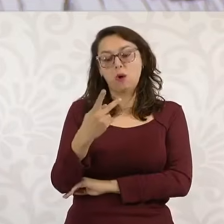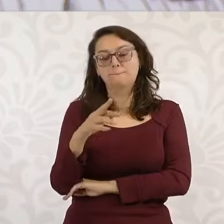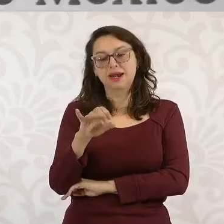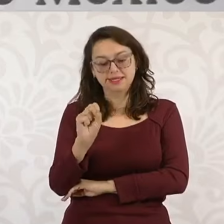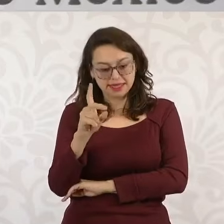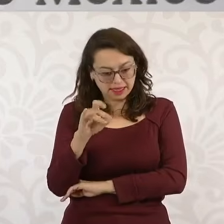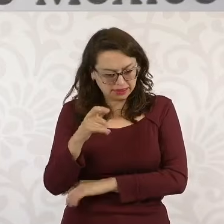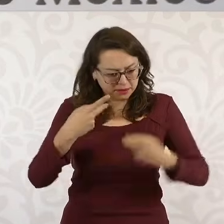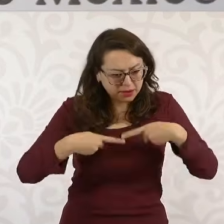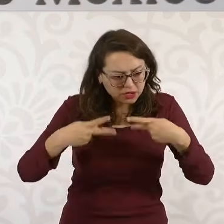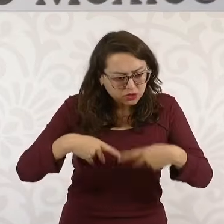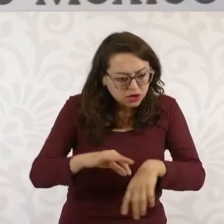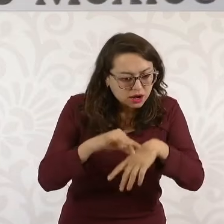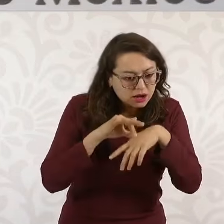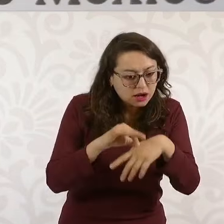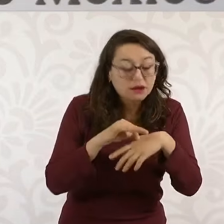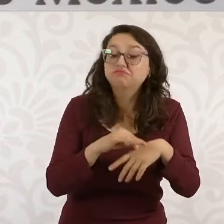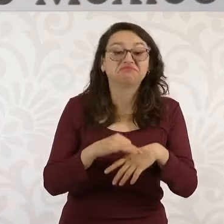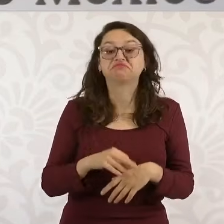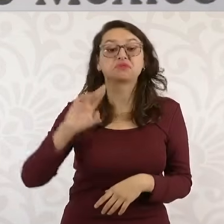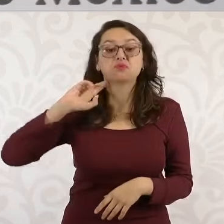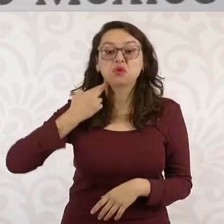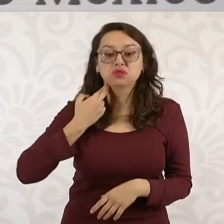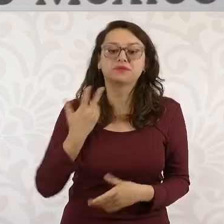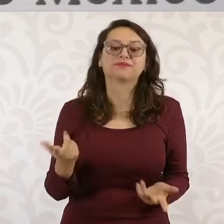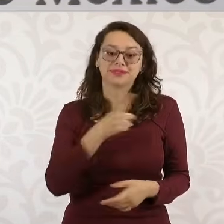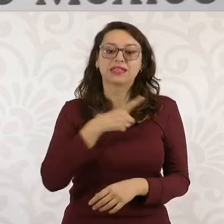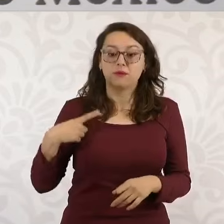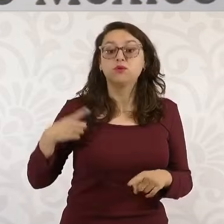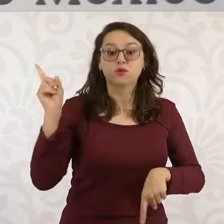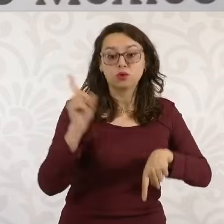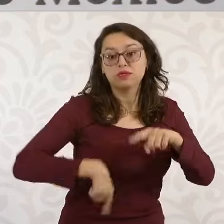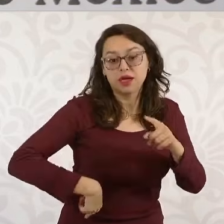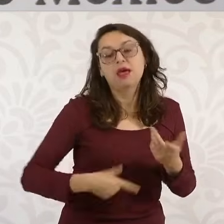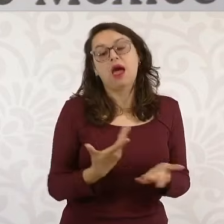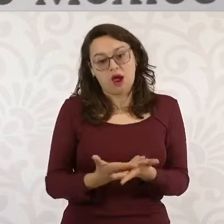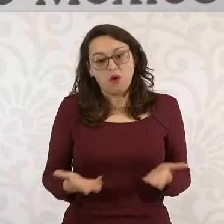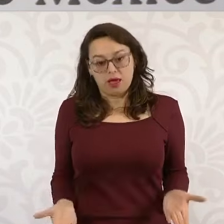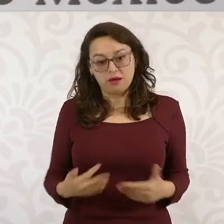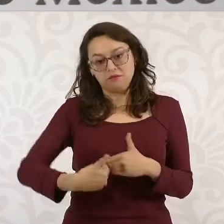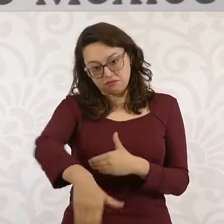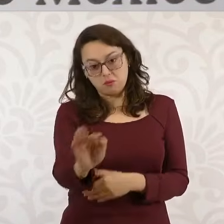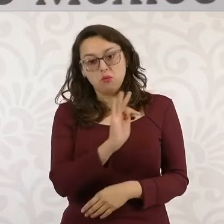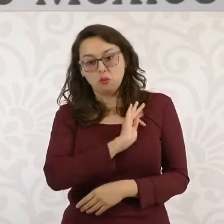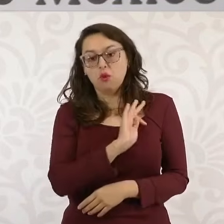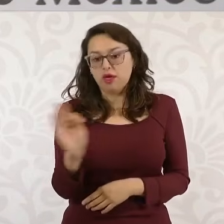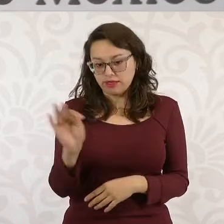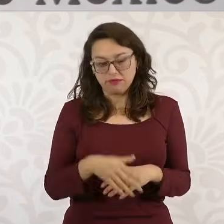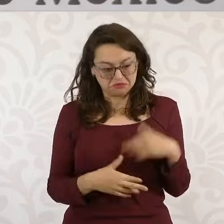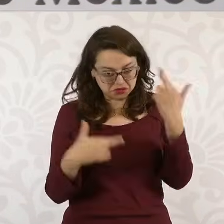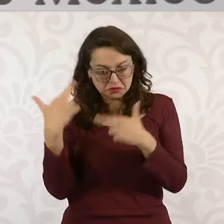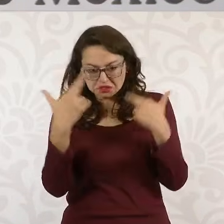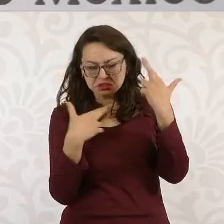bots, en el momento en que haga el análisis, ¿verdad? No se necesita grandes expertos para hacer